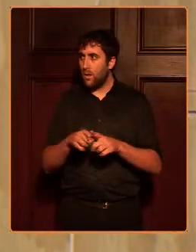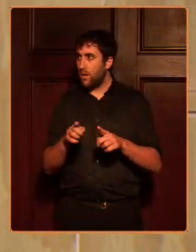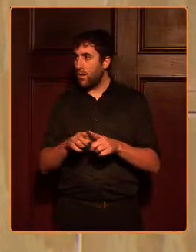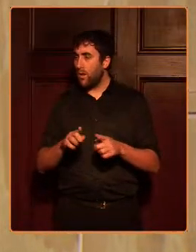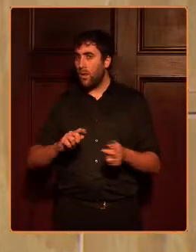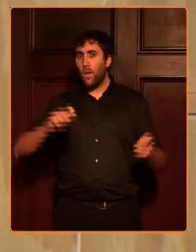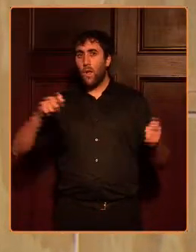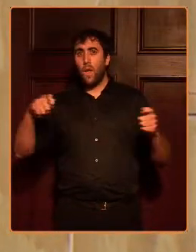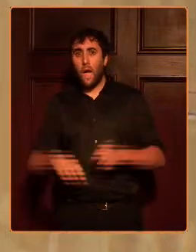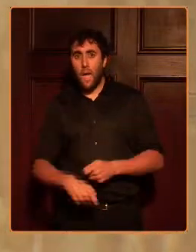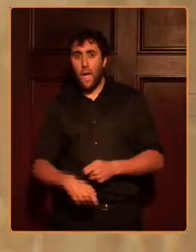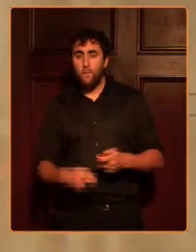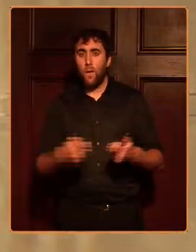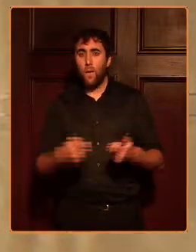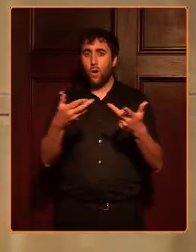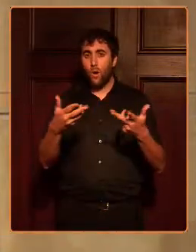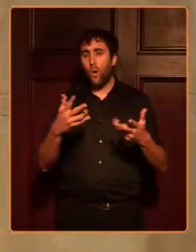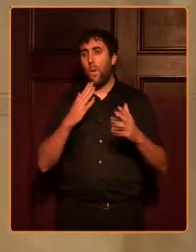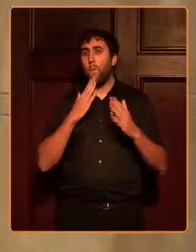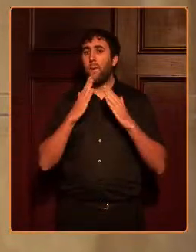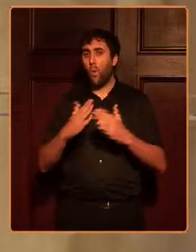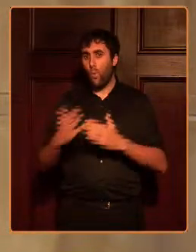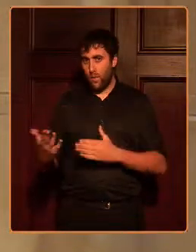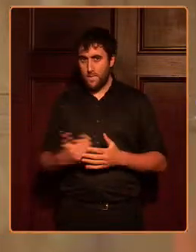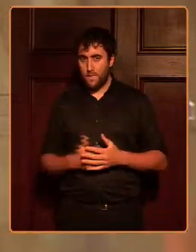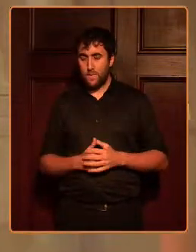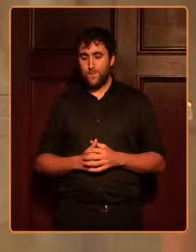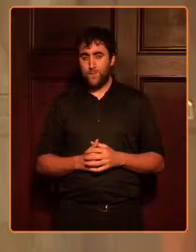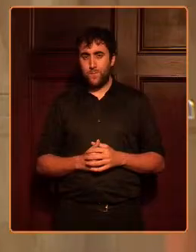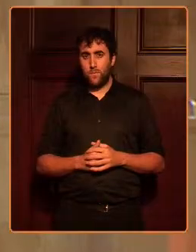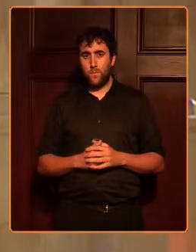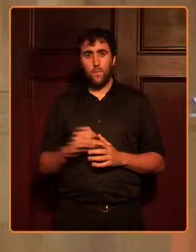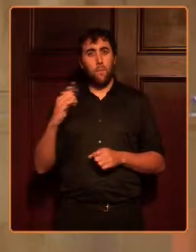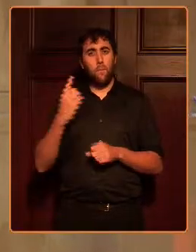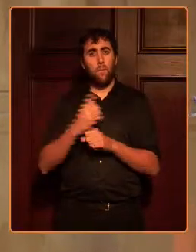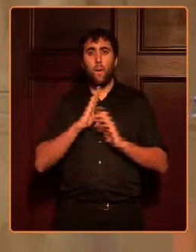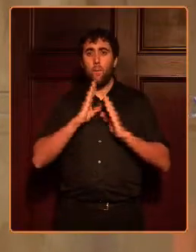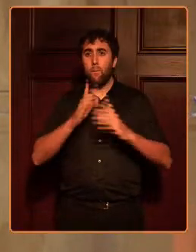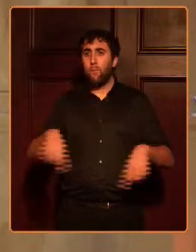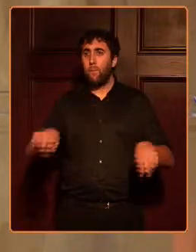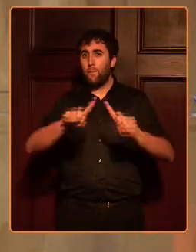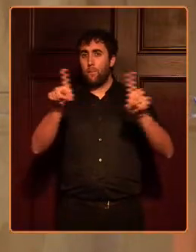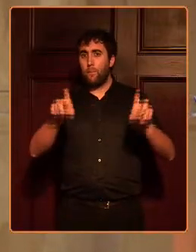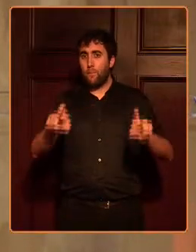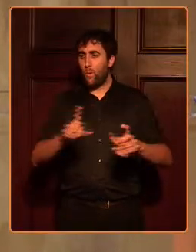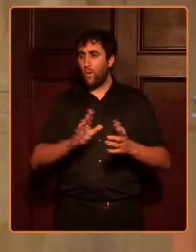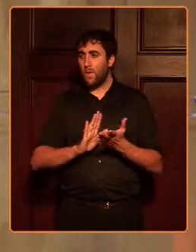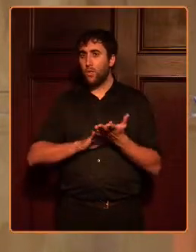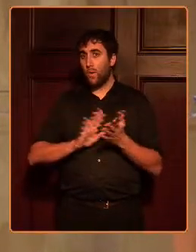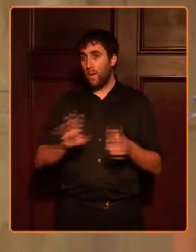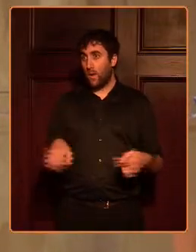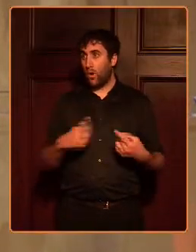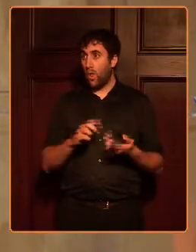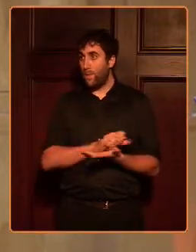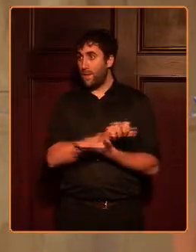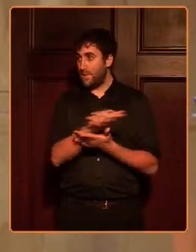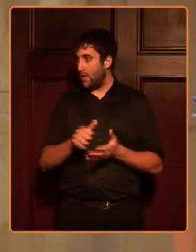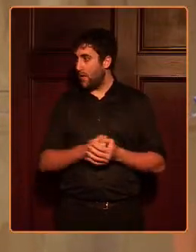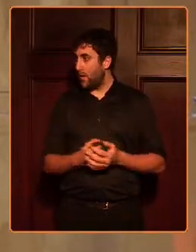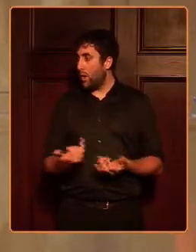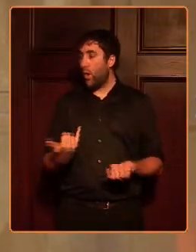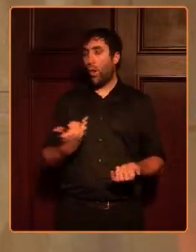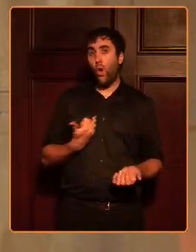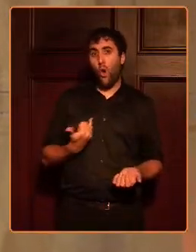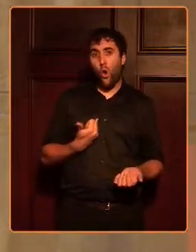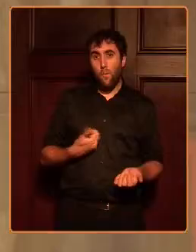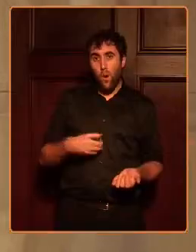año consecutivo con preguntas. Y la primera pregunta, la pregunta estructurante de toda la presentación es ¿cómo